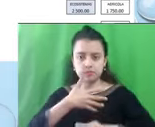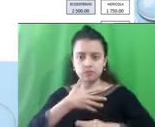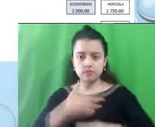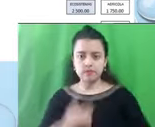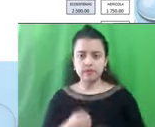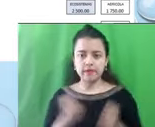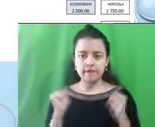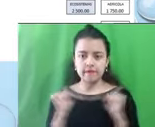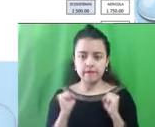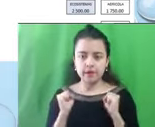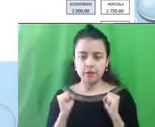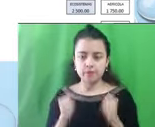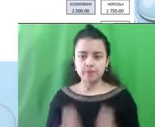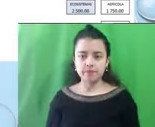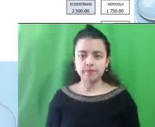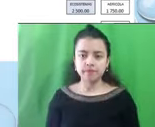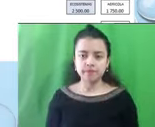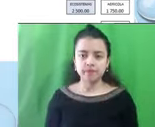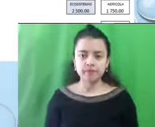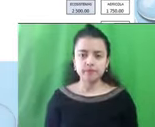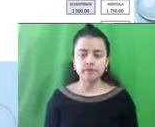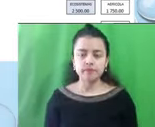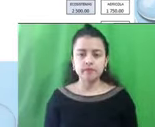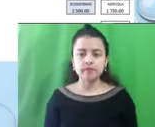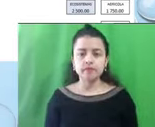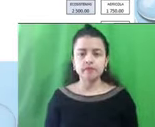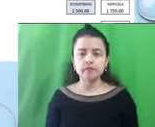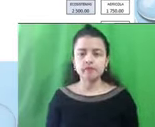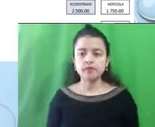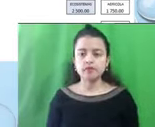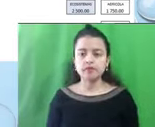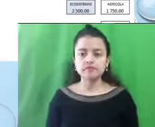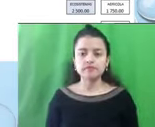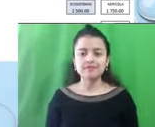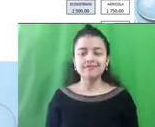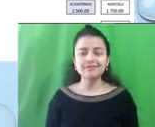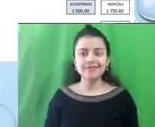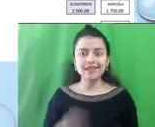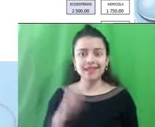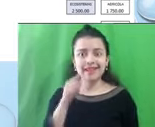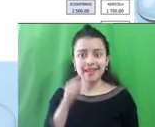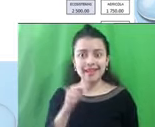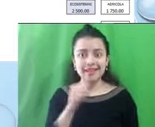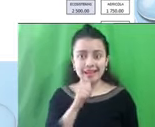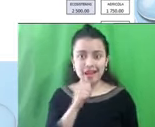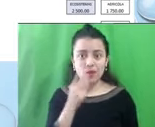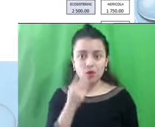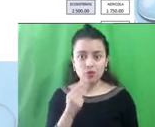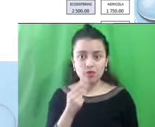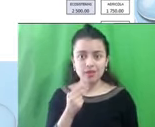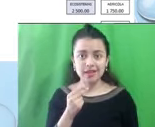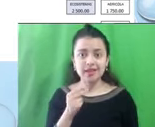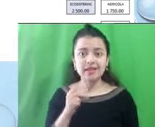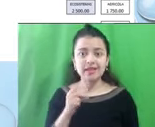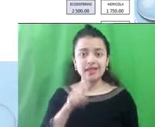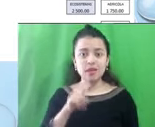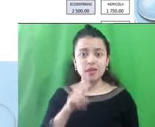las aguas superficiales, que es la mayor cantidad de agua que nosotros estamos captando. Si nosotros lo